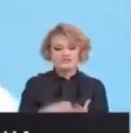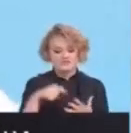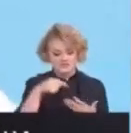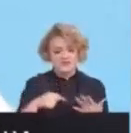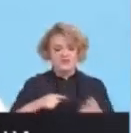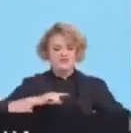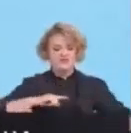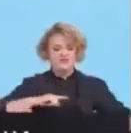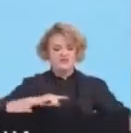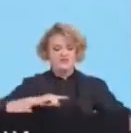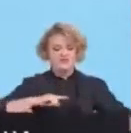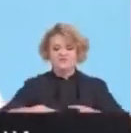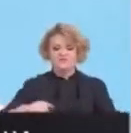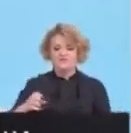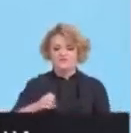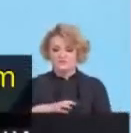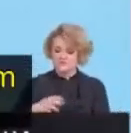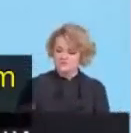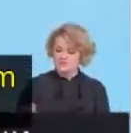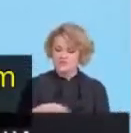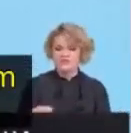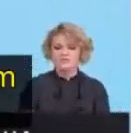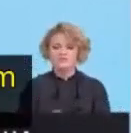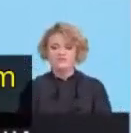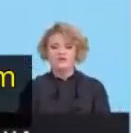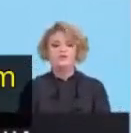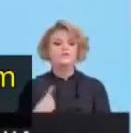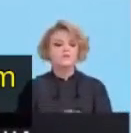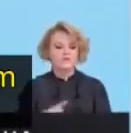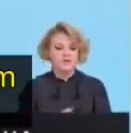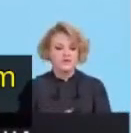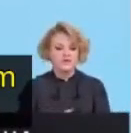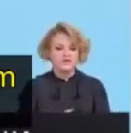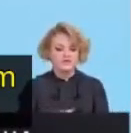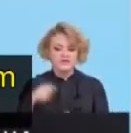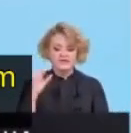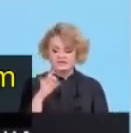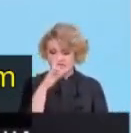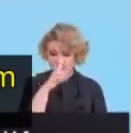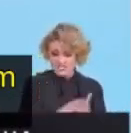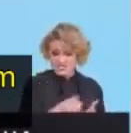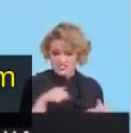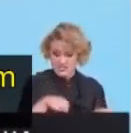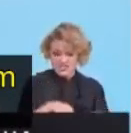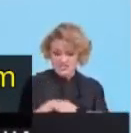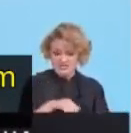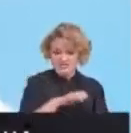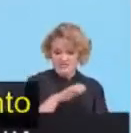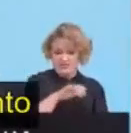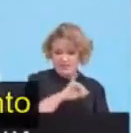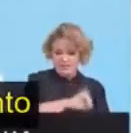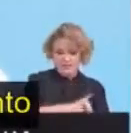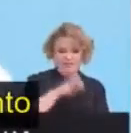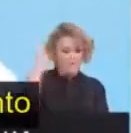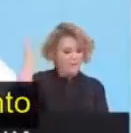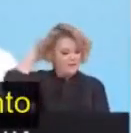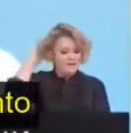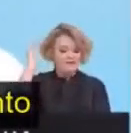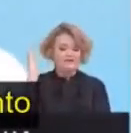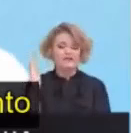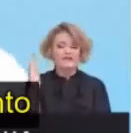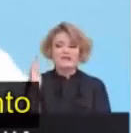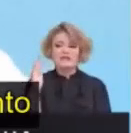pobres Bueno ya sabéis de que estamos desmonetizados precisamente por ir en contra del relato oficial no cree no lo que nos cuenta la televisión